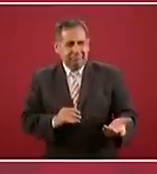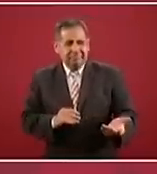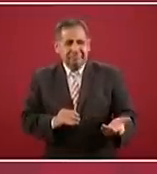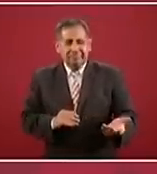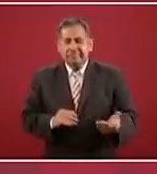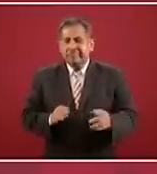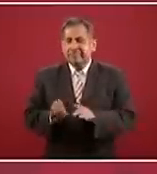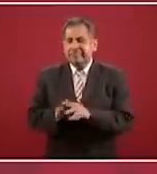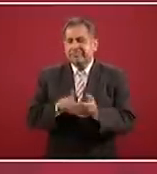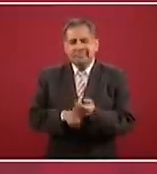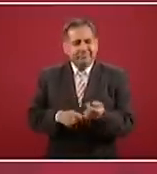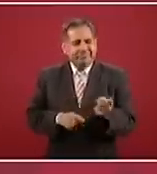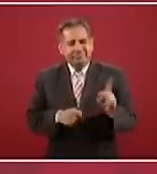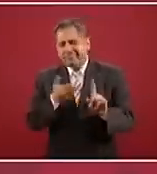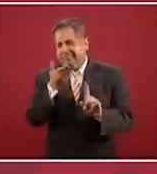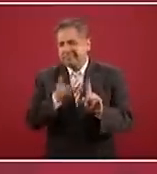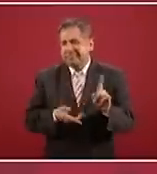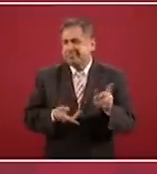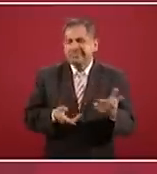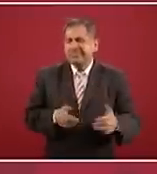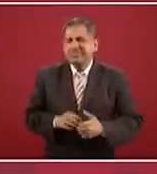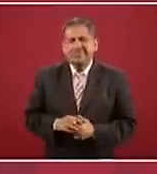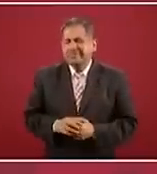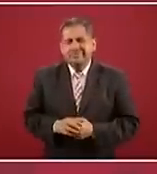y ya ese